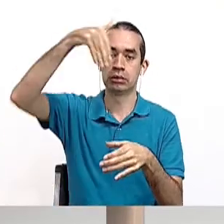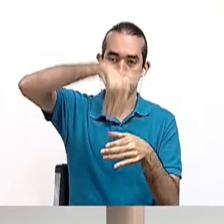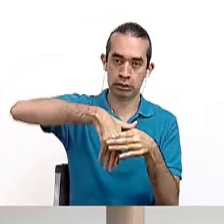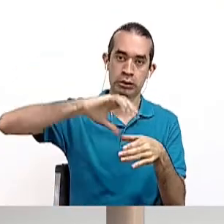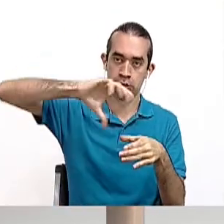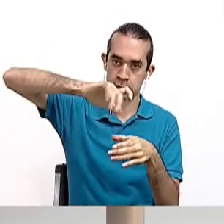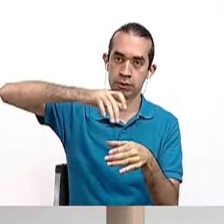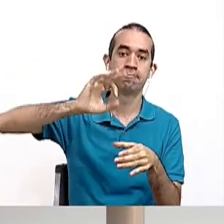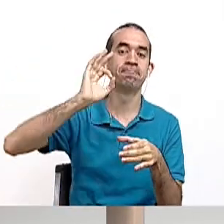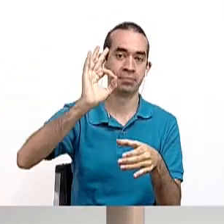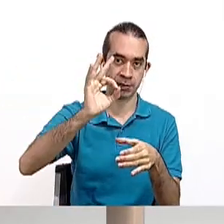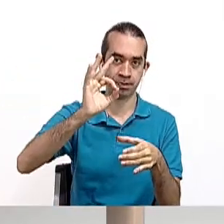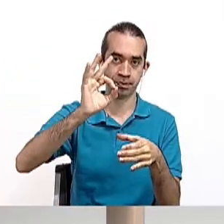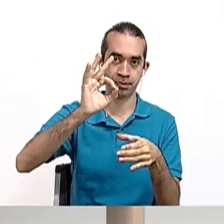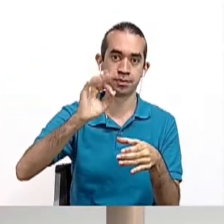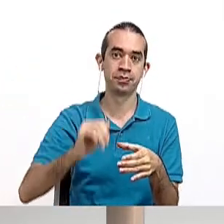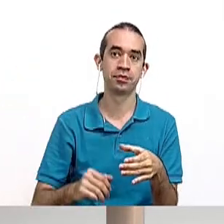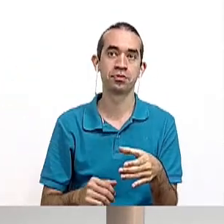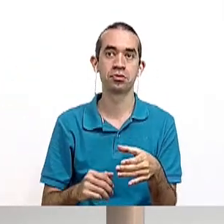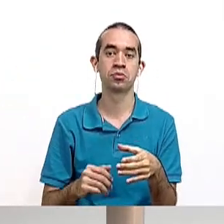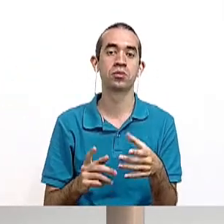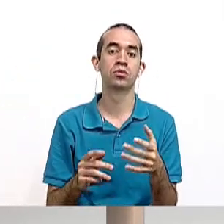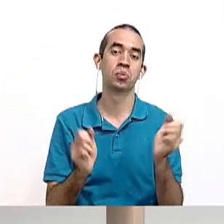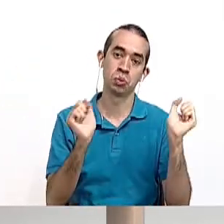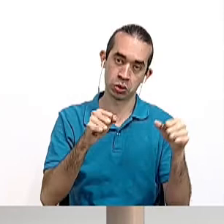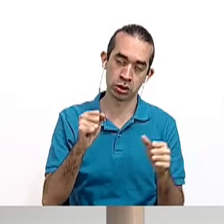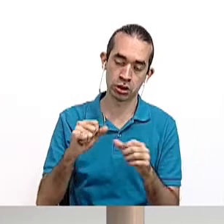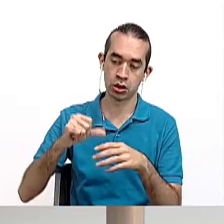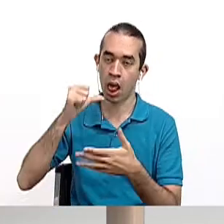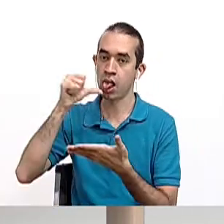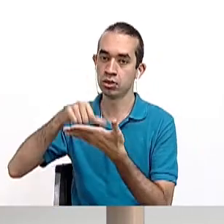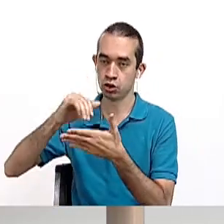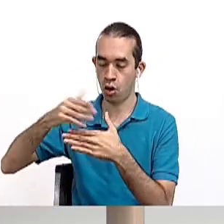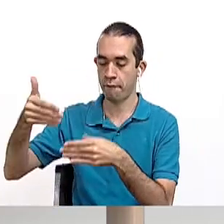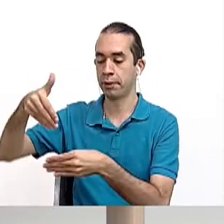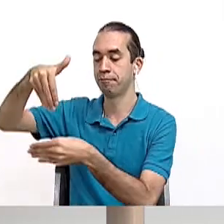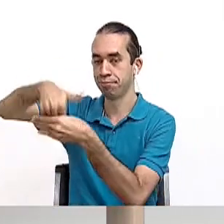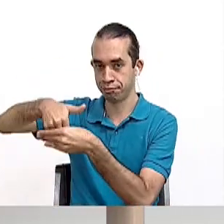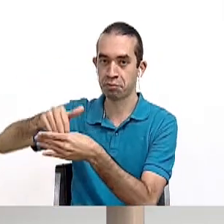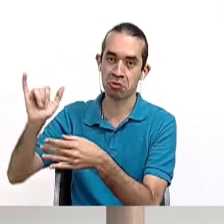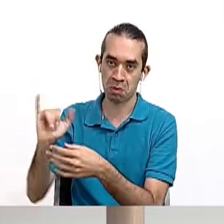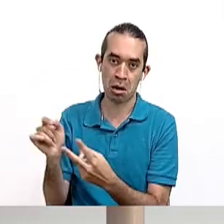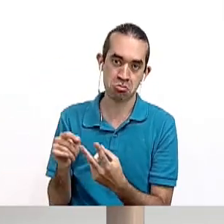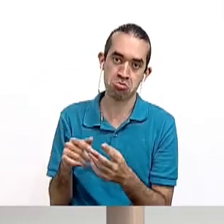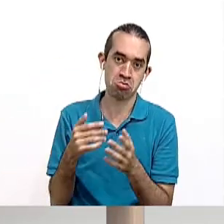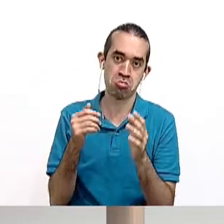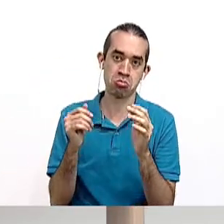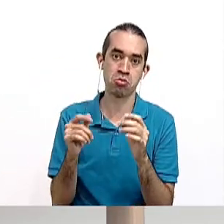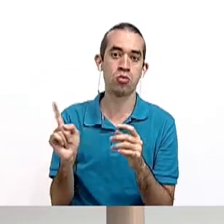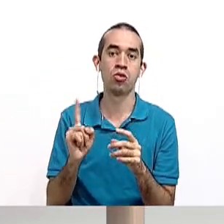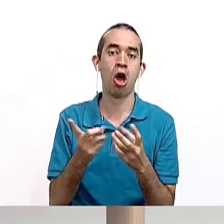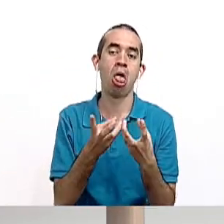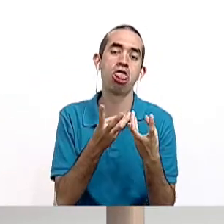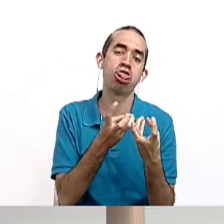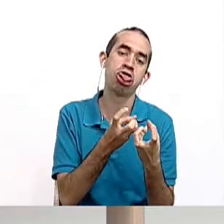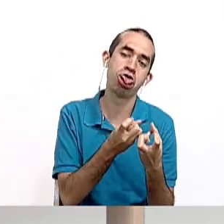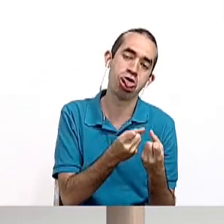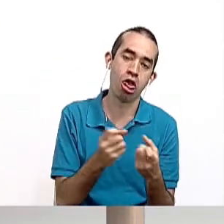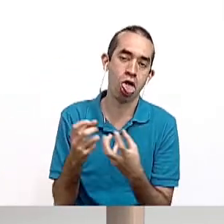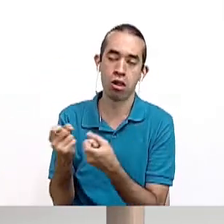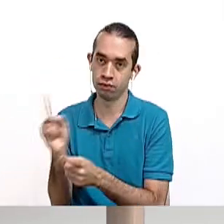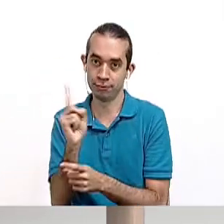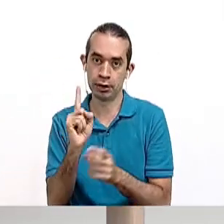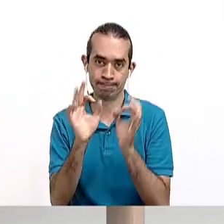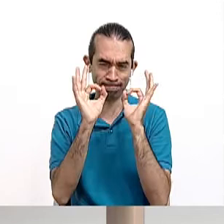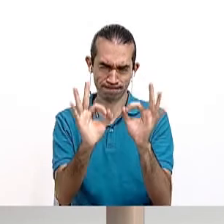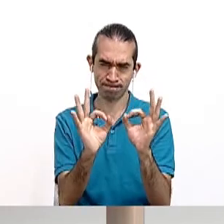tengan lista, la van a guardar muy bien en un sobre, en algún recipiente donde no se deteriore, donde no se dañe, y la van